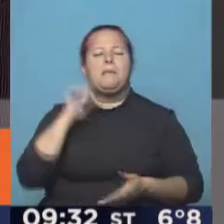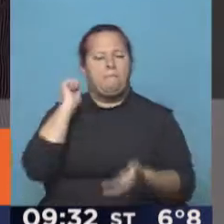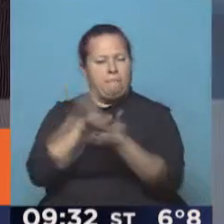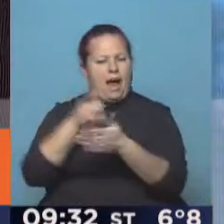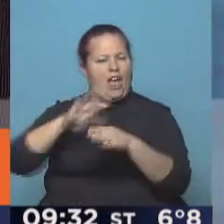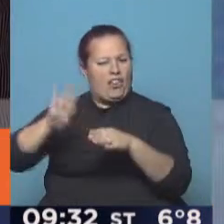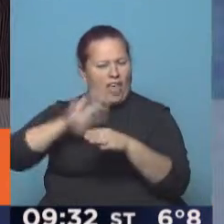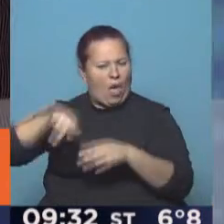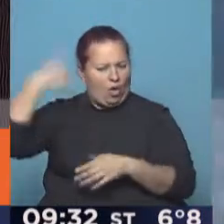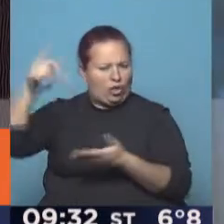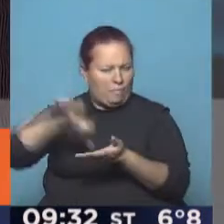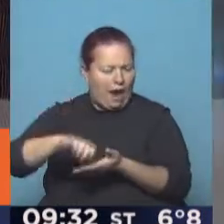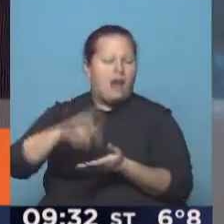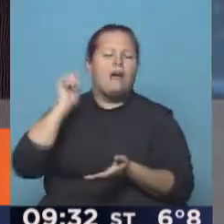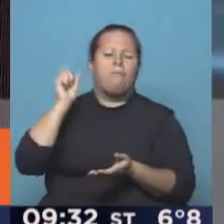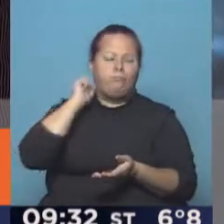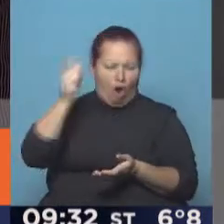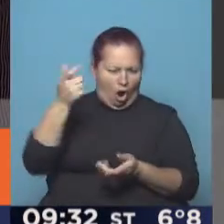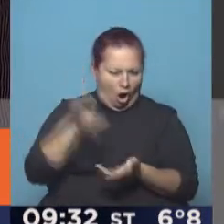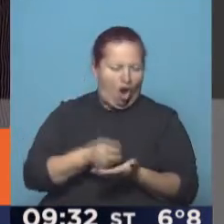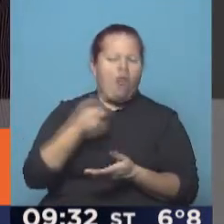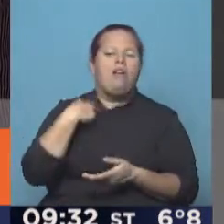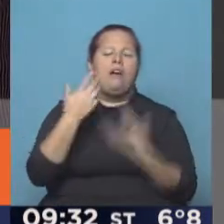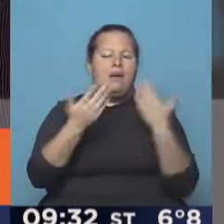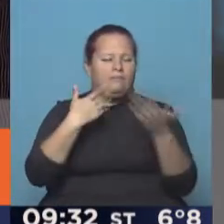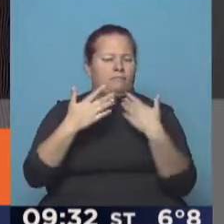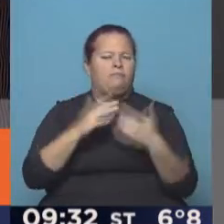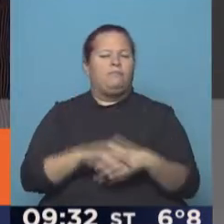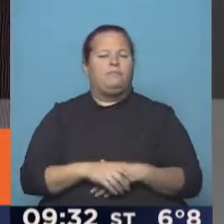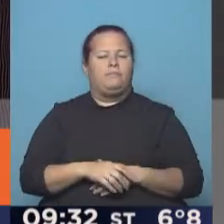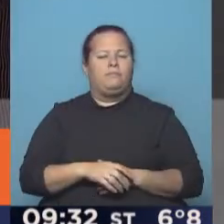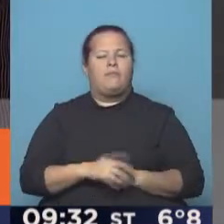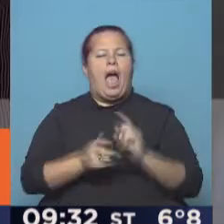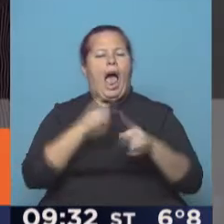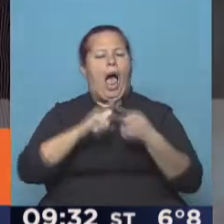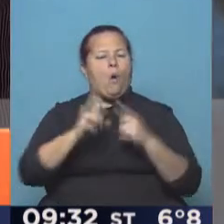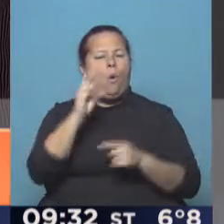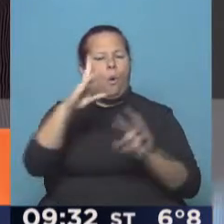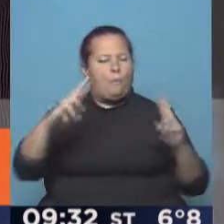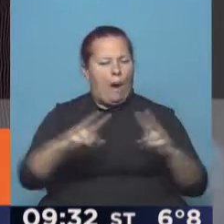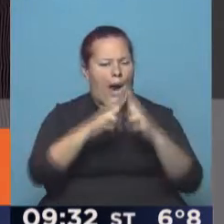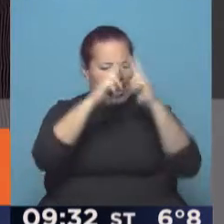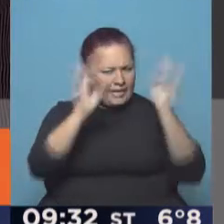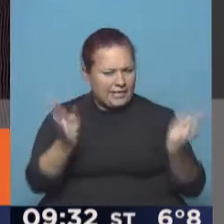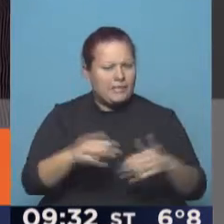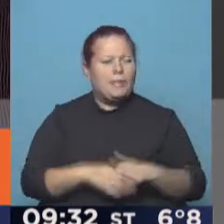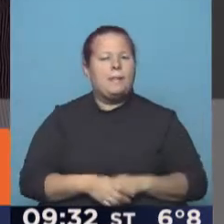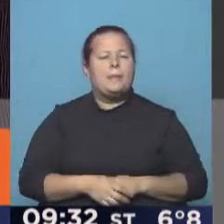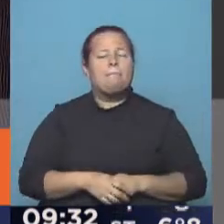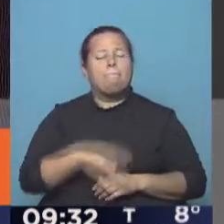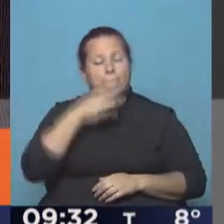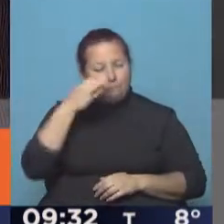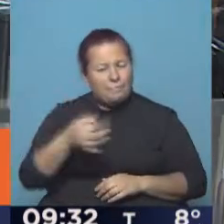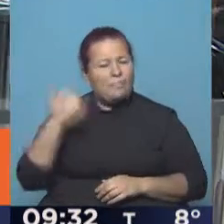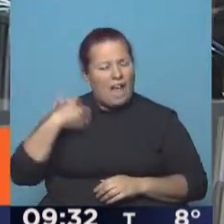la deuda externa, habíamos hecho la conversación, el acuerdo con el Club de París, y